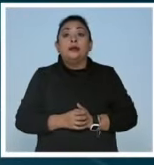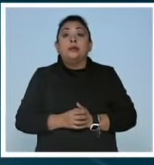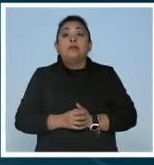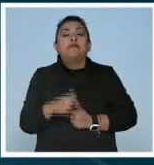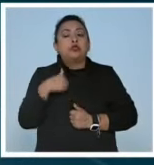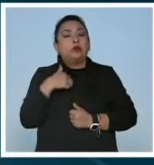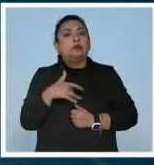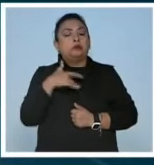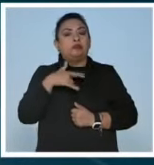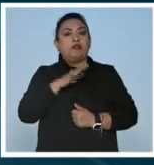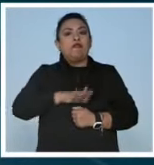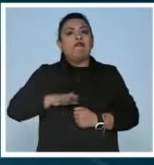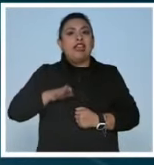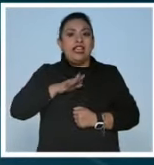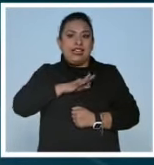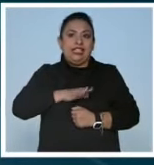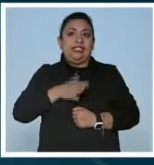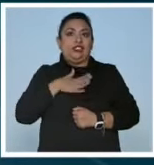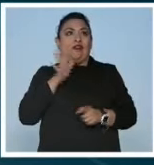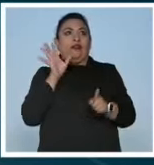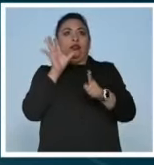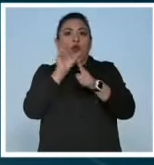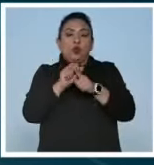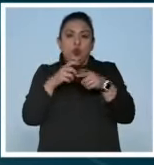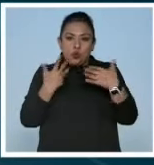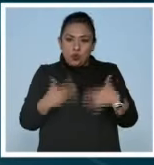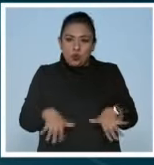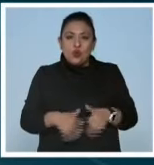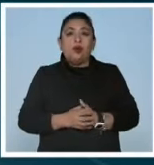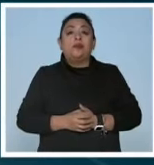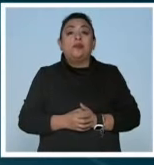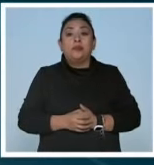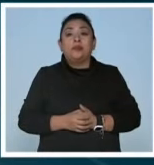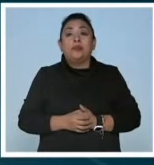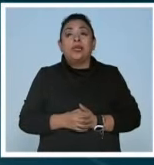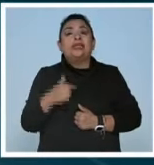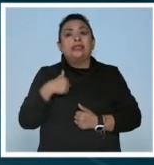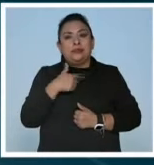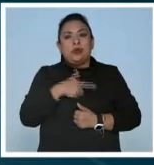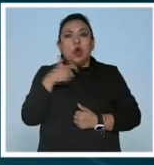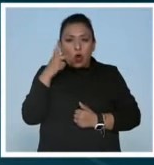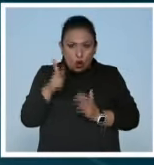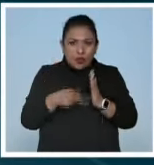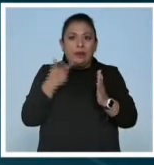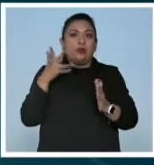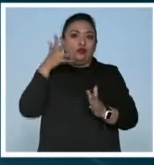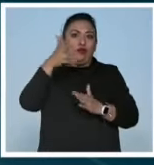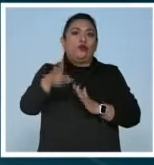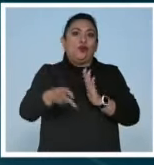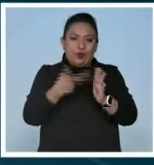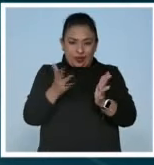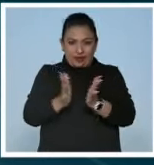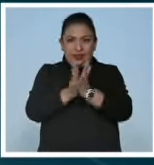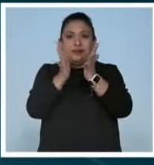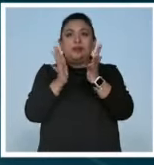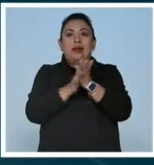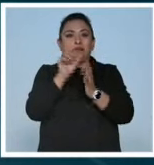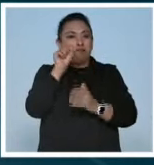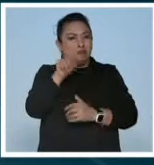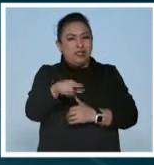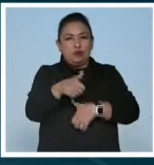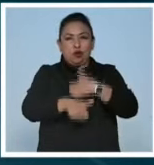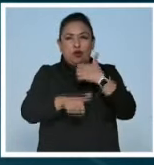siento muy feliz por lo que logré. Y bueno, sí me gustaría volver a participar en el futuro en Technovation